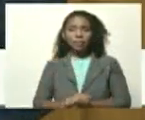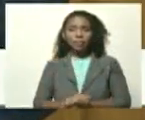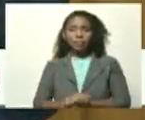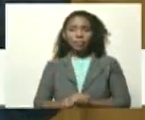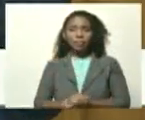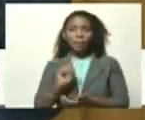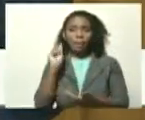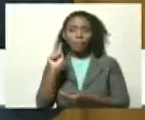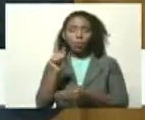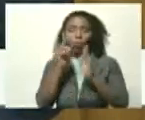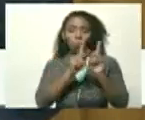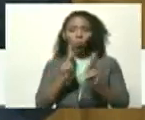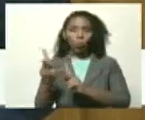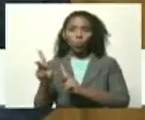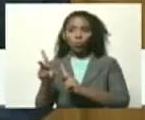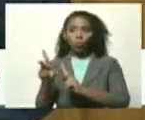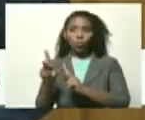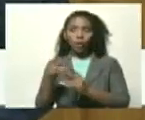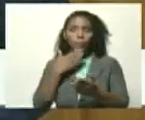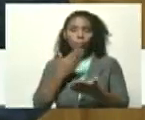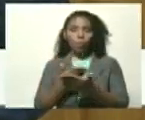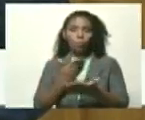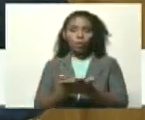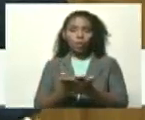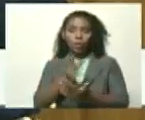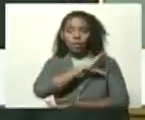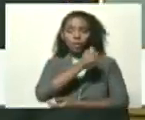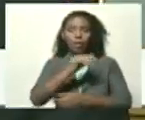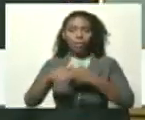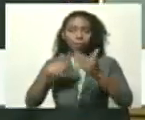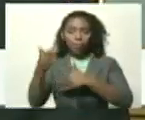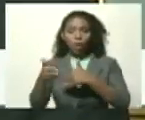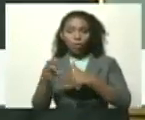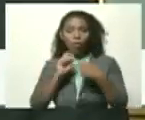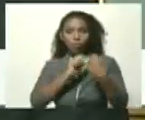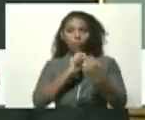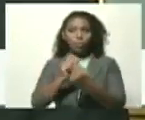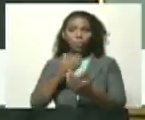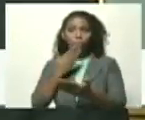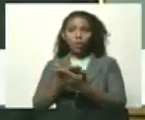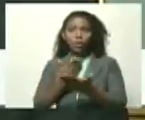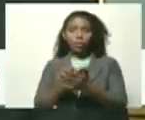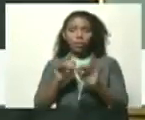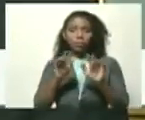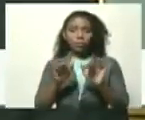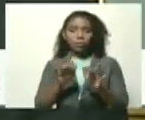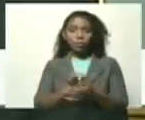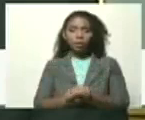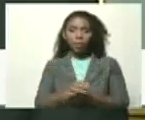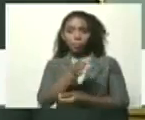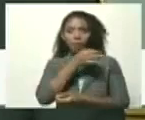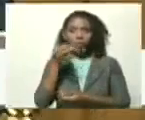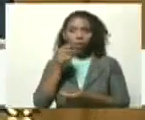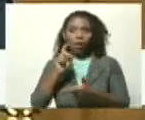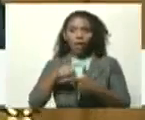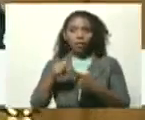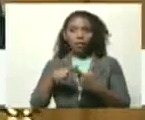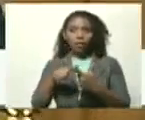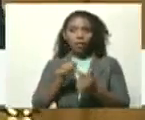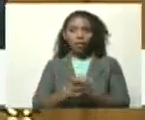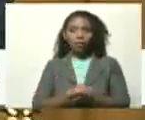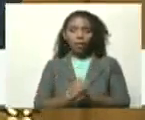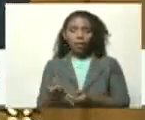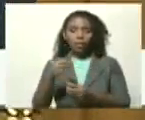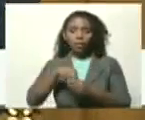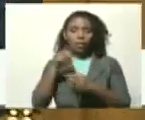diputado. Solamente las proposiciones de Junta Directiva y luego pasaremos a discutir las proposiciones para la Secretaría. Perfecto. Entonces, gracias. Dentro